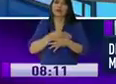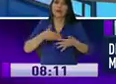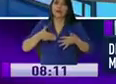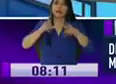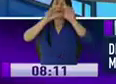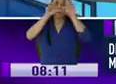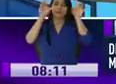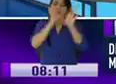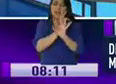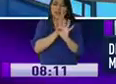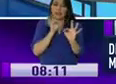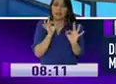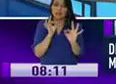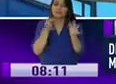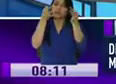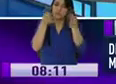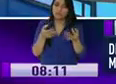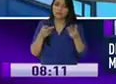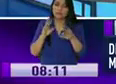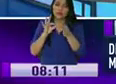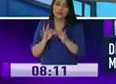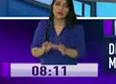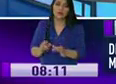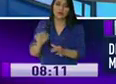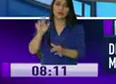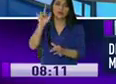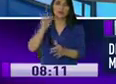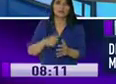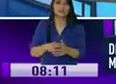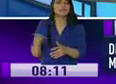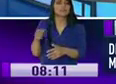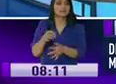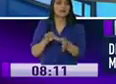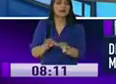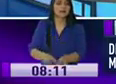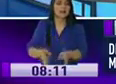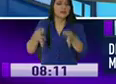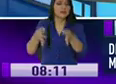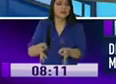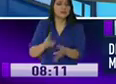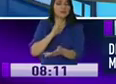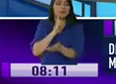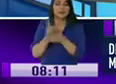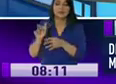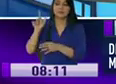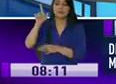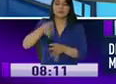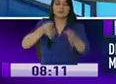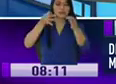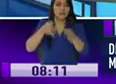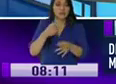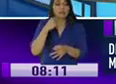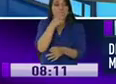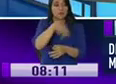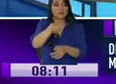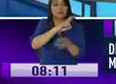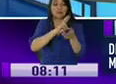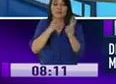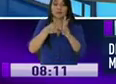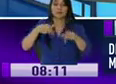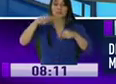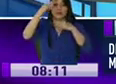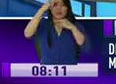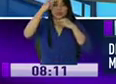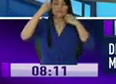por supuesto que les arreglen estas escalinatas. Van a ser arregladas, mi querida André. Van a ser arregladas, diga a los vecinos que están en el noticiero